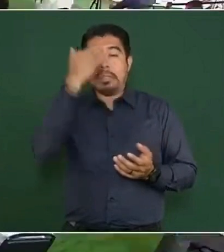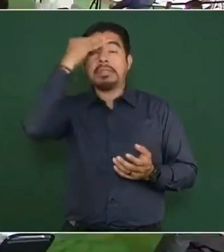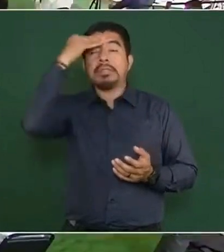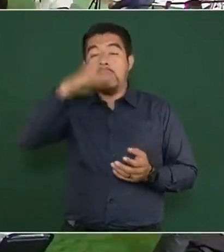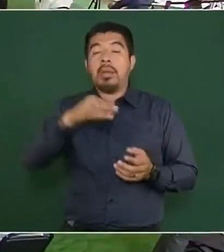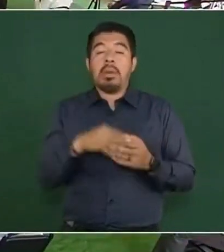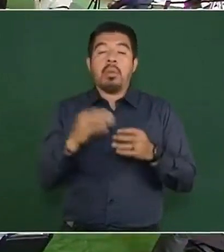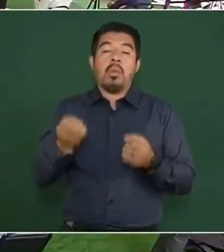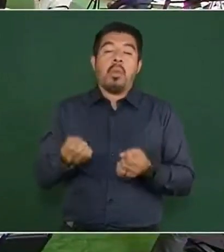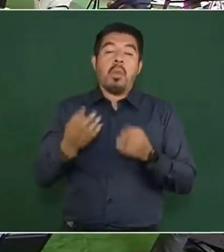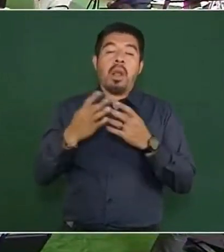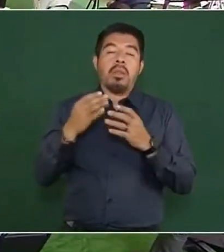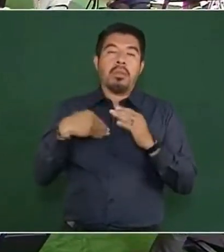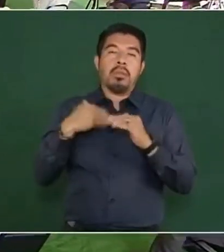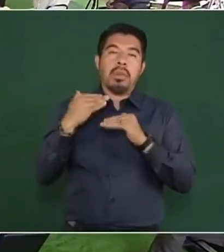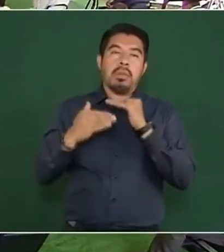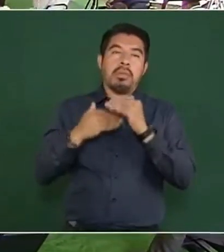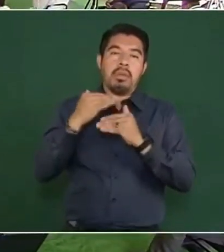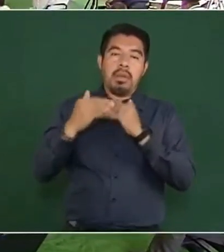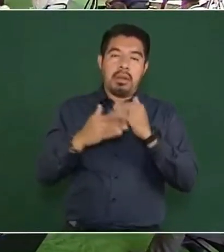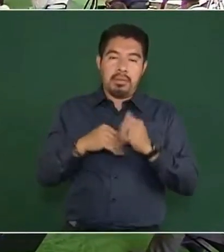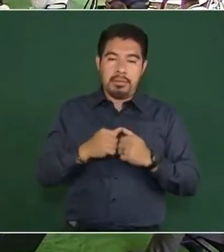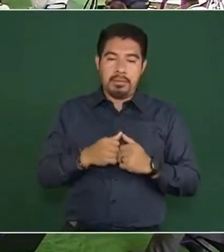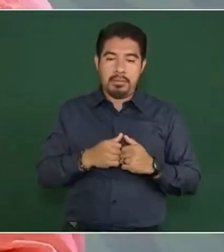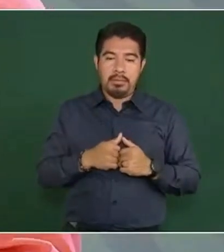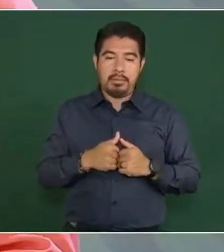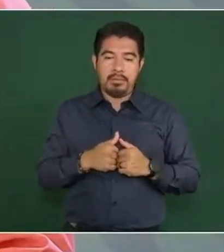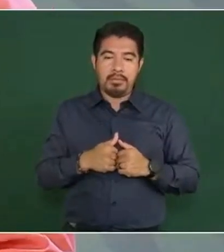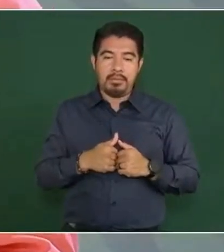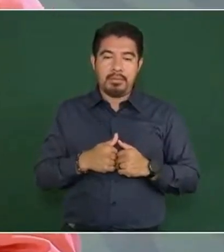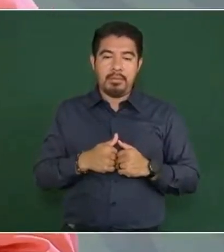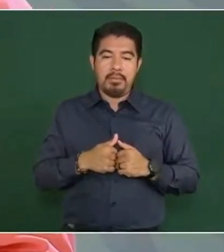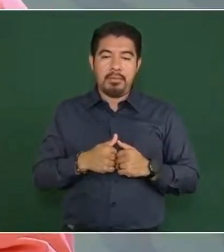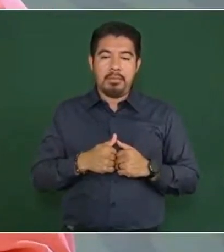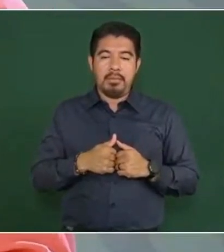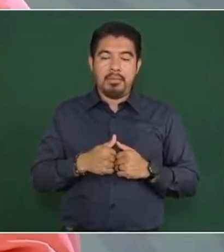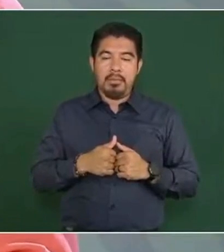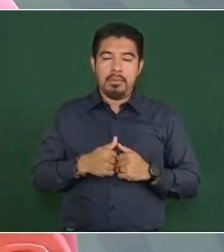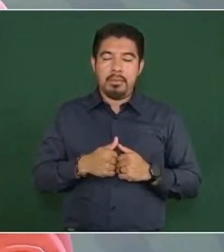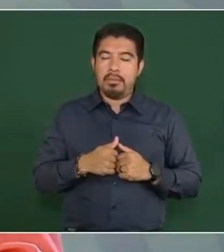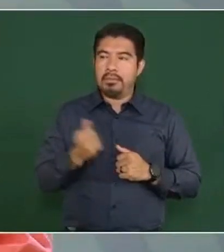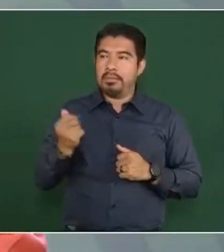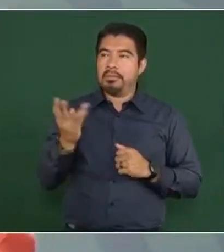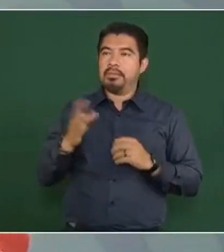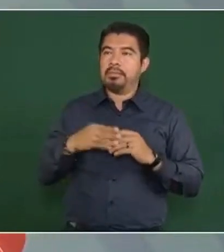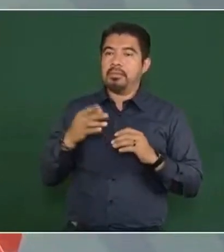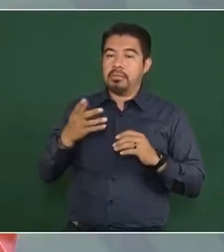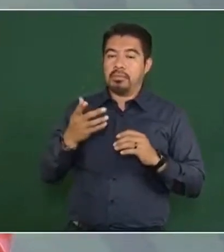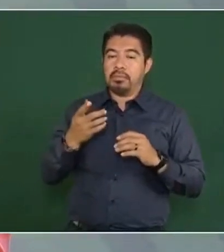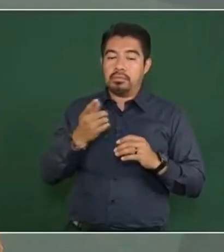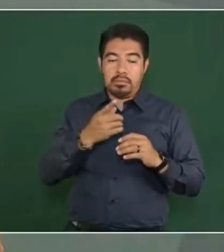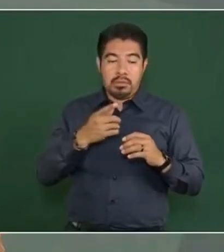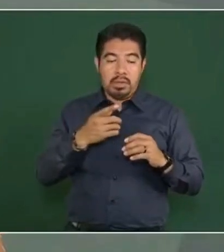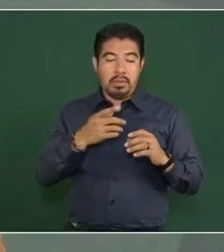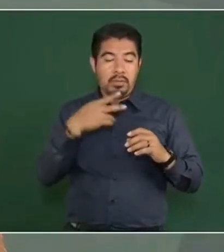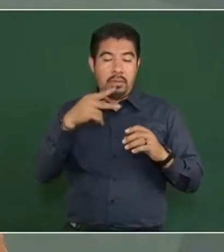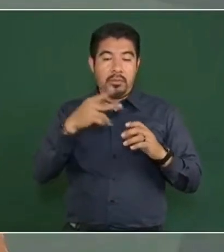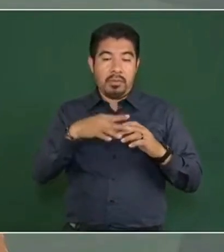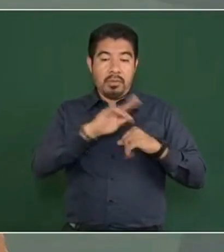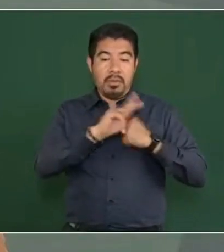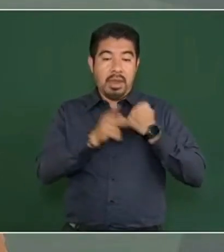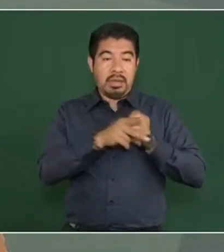Y he estado repitiendo que Churchill decía que un buen estadista no solo debe estar pensando